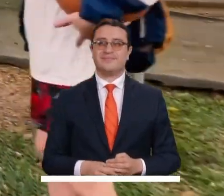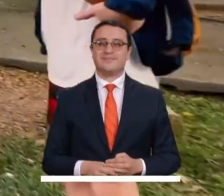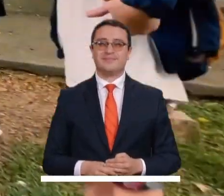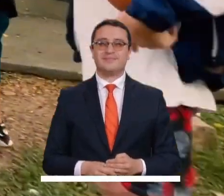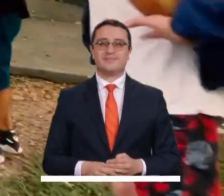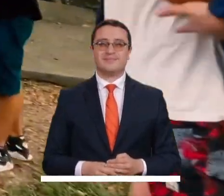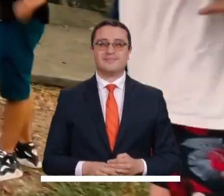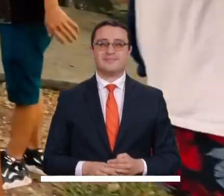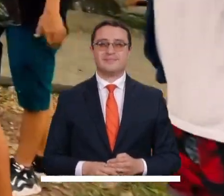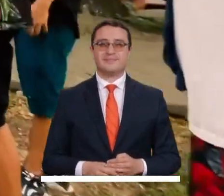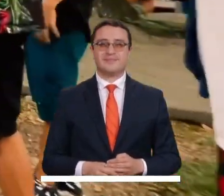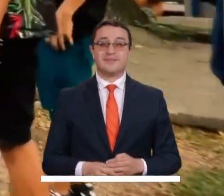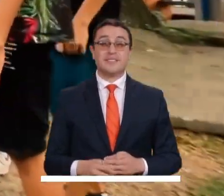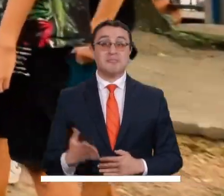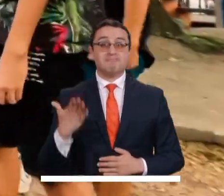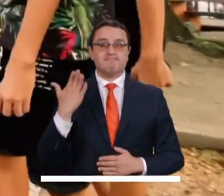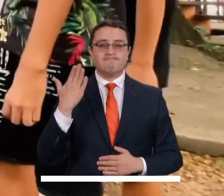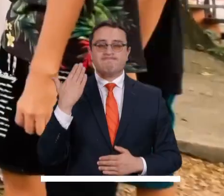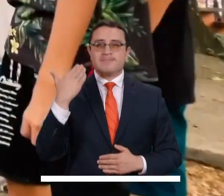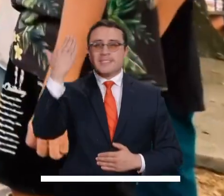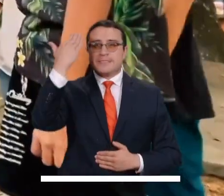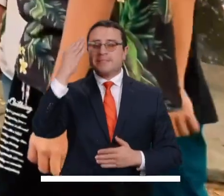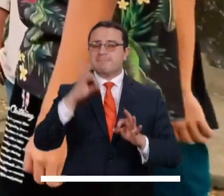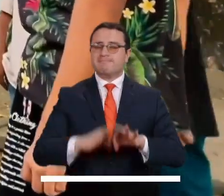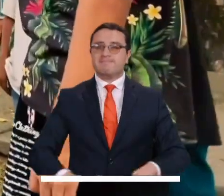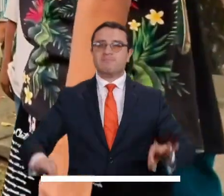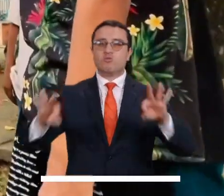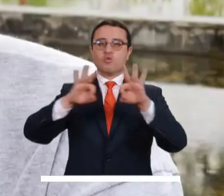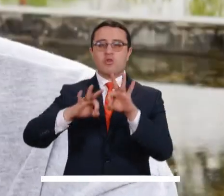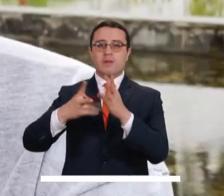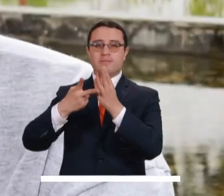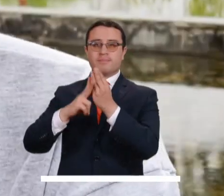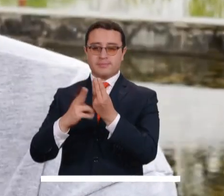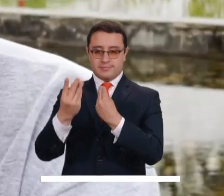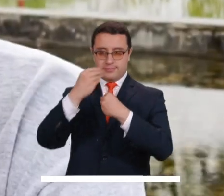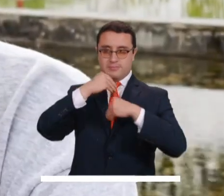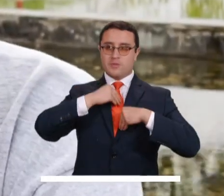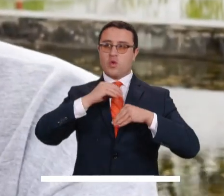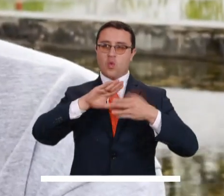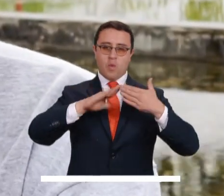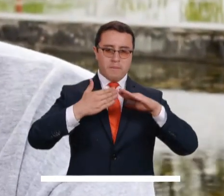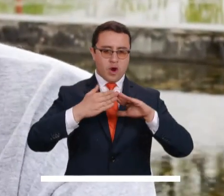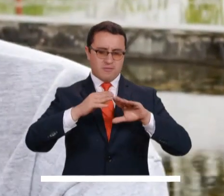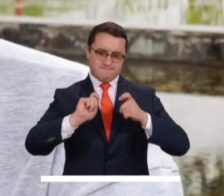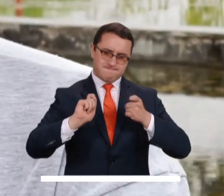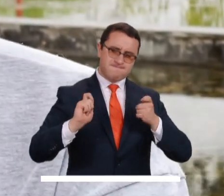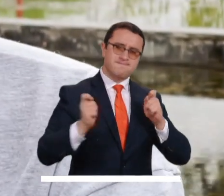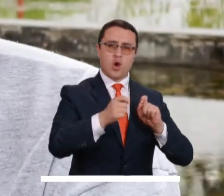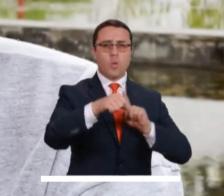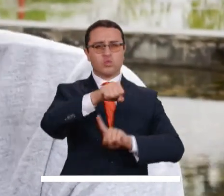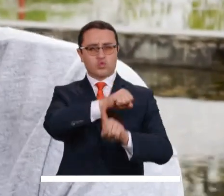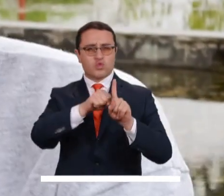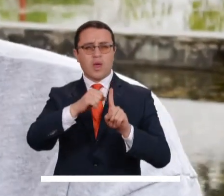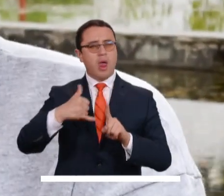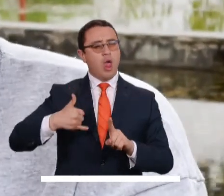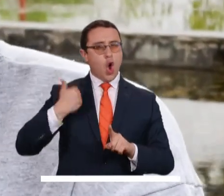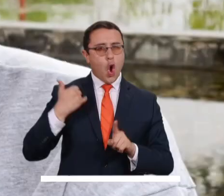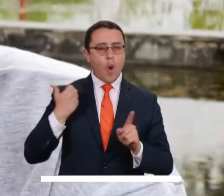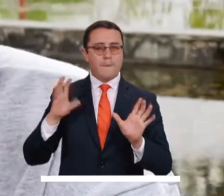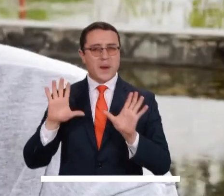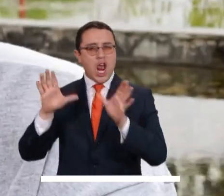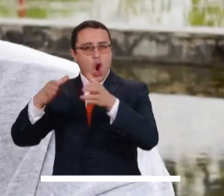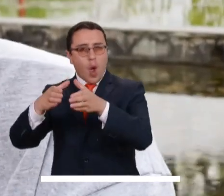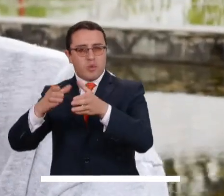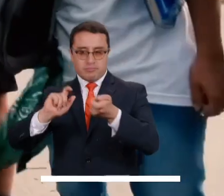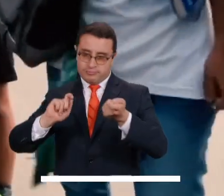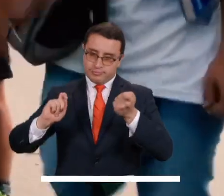Yo creo que también es una herramienta muy importante para la transformación de una comunidad, de una sociedad, de un grupo de jóvenes, de colectivos, o sea,